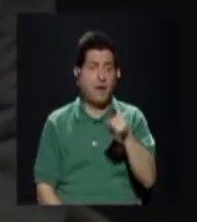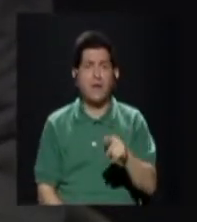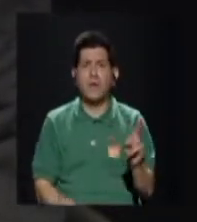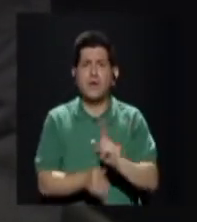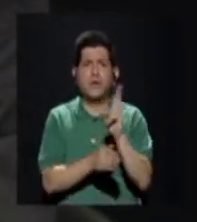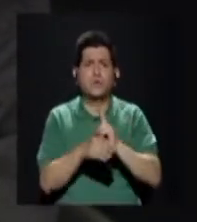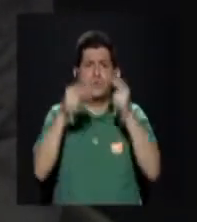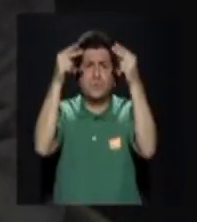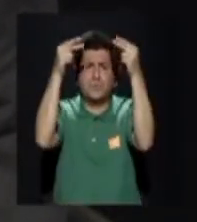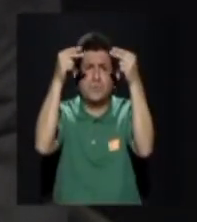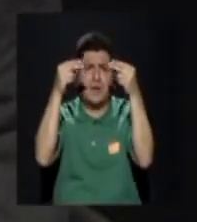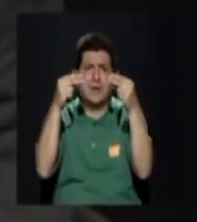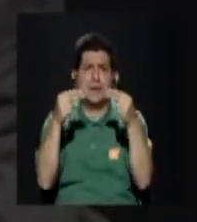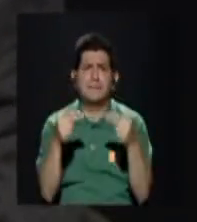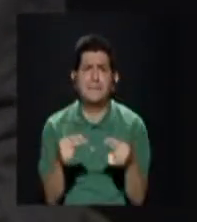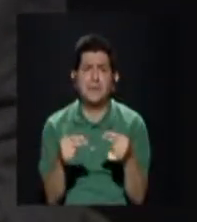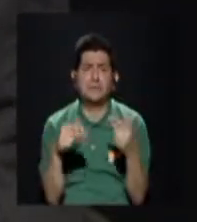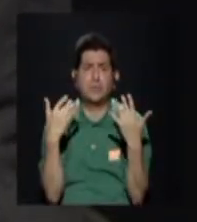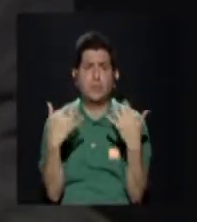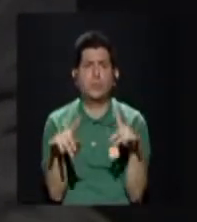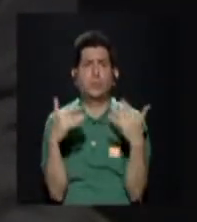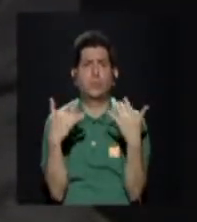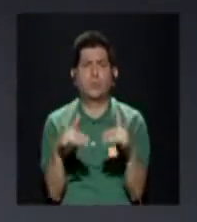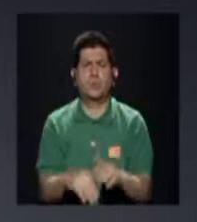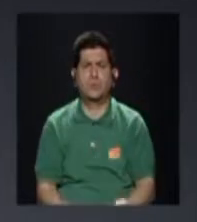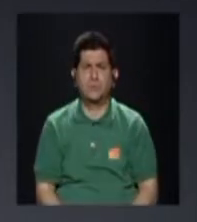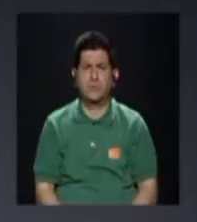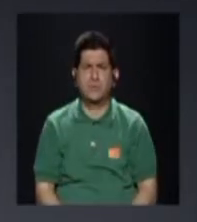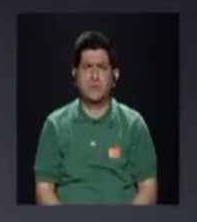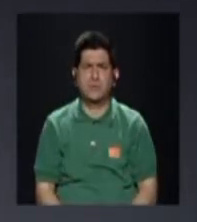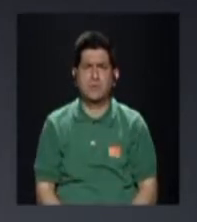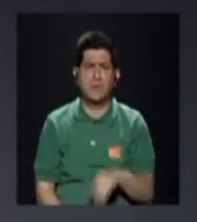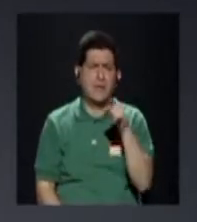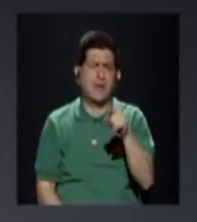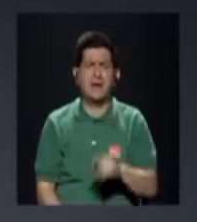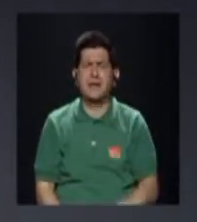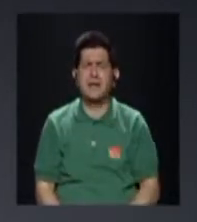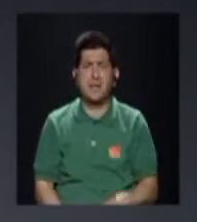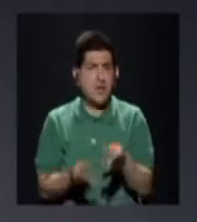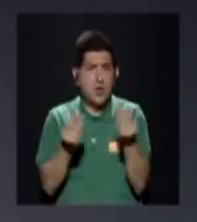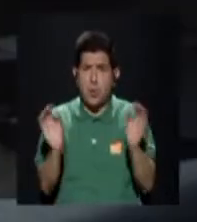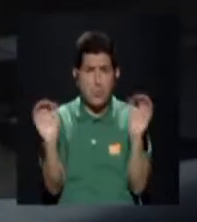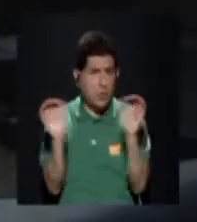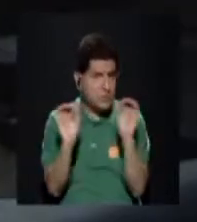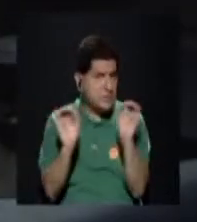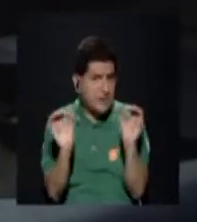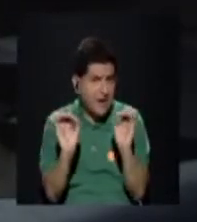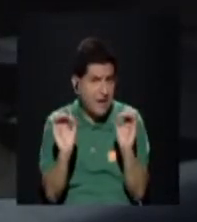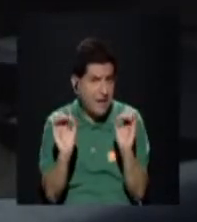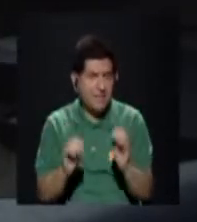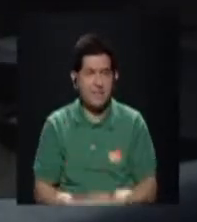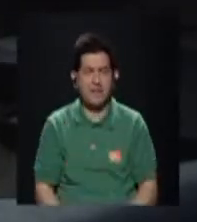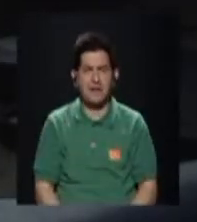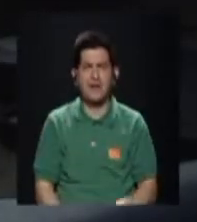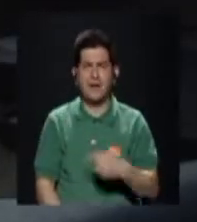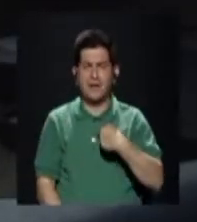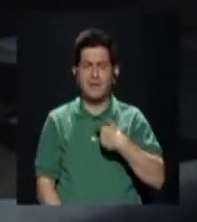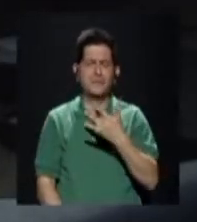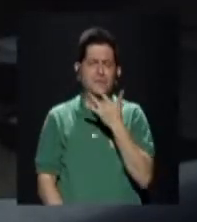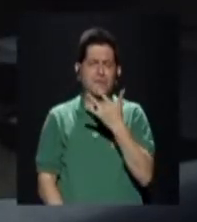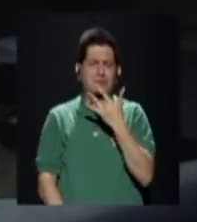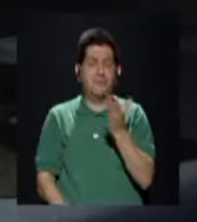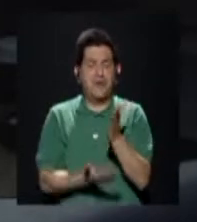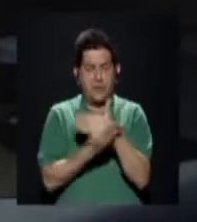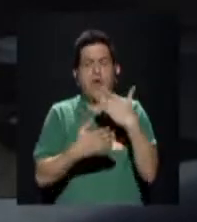un presupuesto enorme. Y a veces es mejor que no produzcan nada. Bueno, para ciertas leyes. yo prefiero que